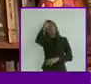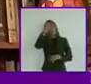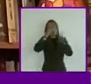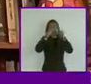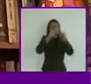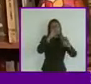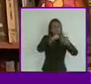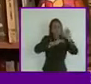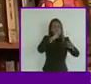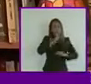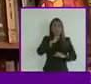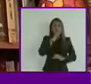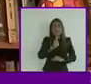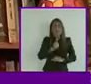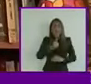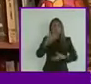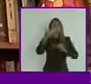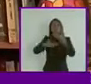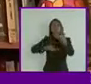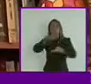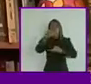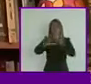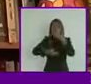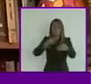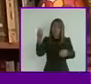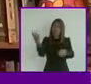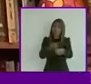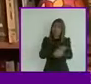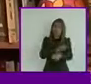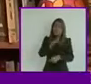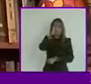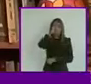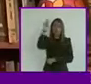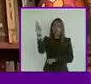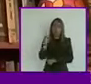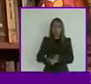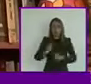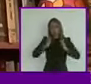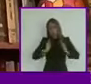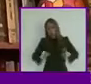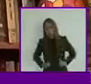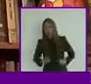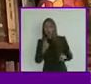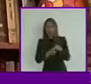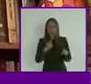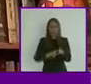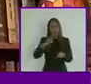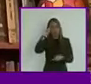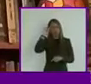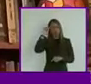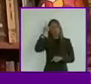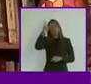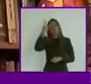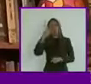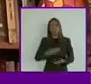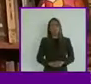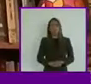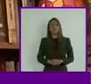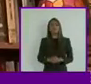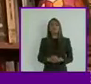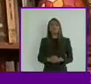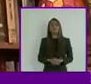que tiene consecuencias que se extienden a la edad adulta, perjudican la salud física y mental, desde luego, y restringen las posibilidades de llevar una vida y,